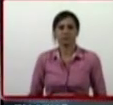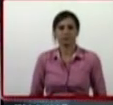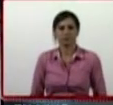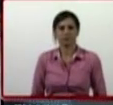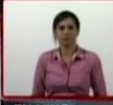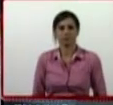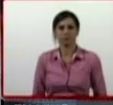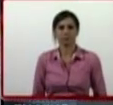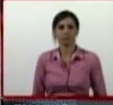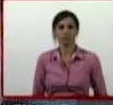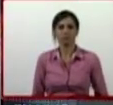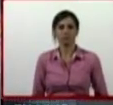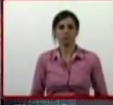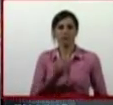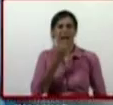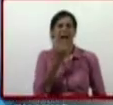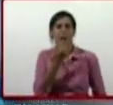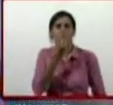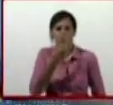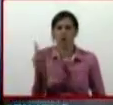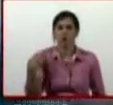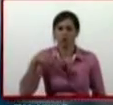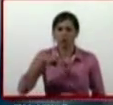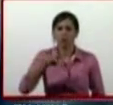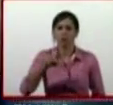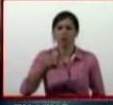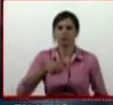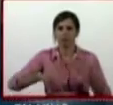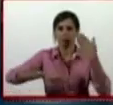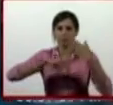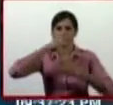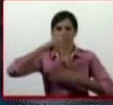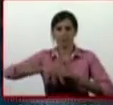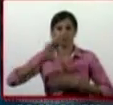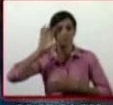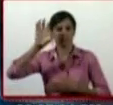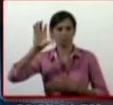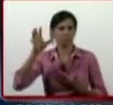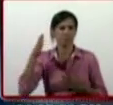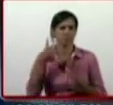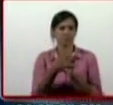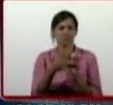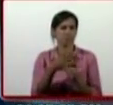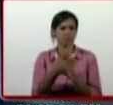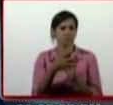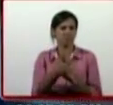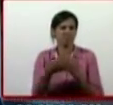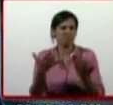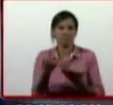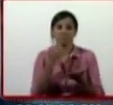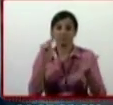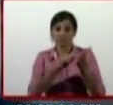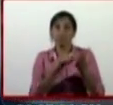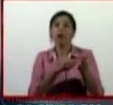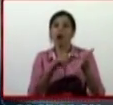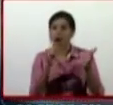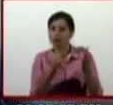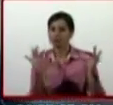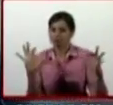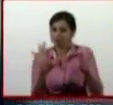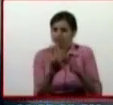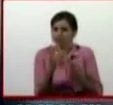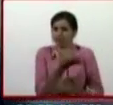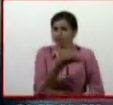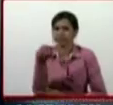Si alguna virtud tiene el plan de la patria, es que articula